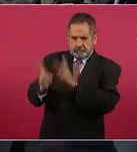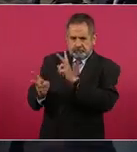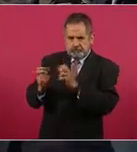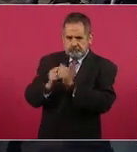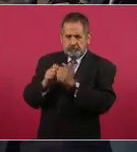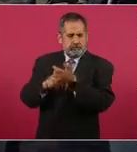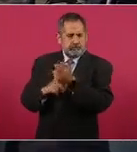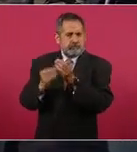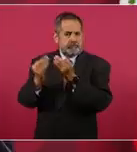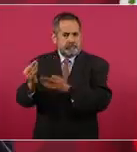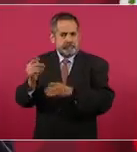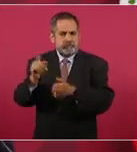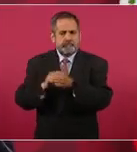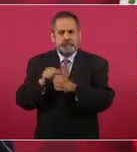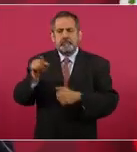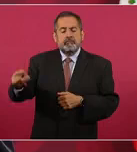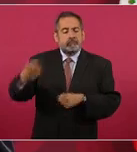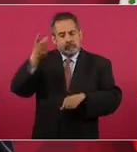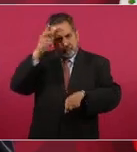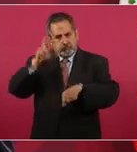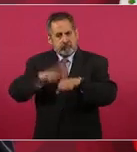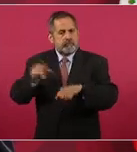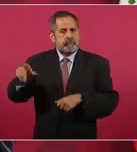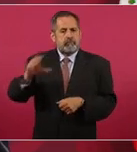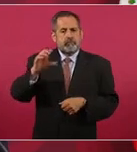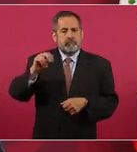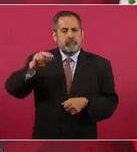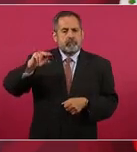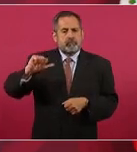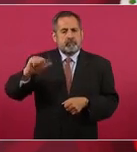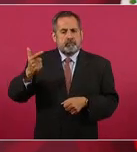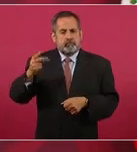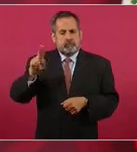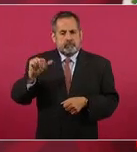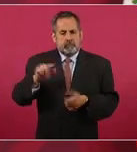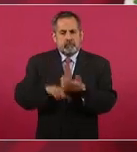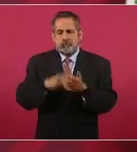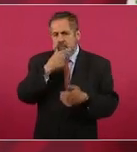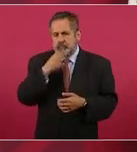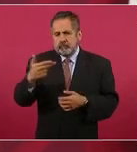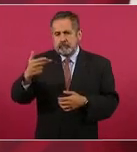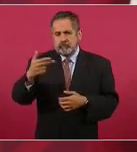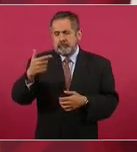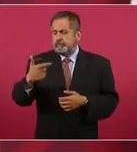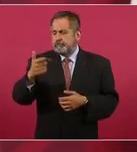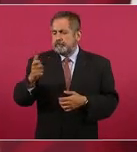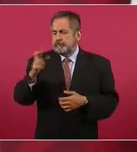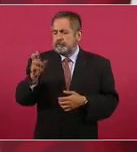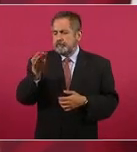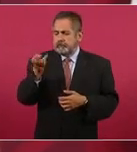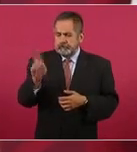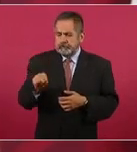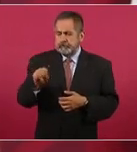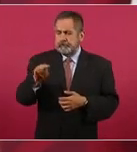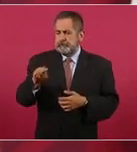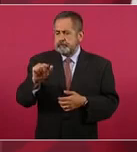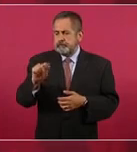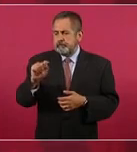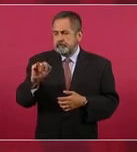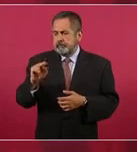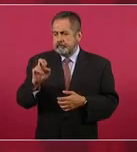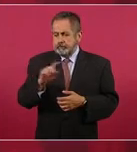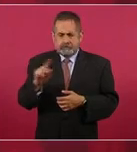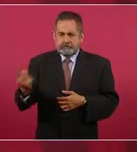con el director de Conagua, con Germán Martínez, para que